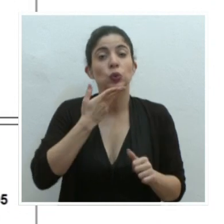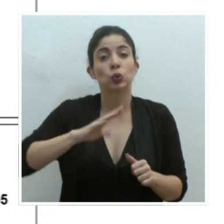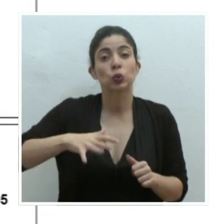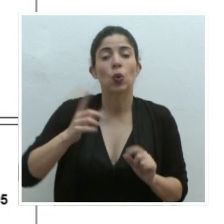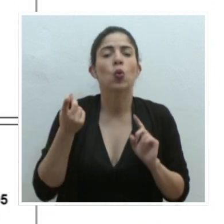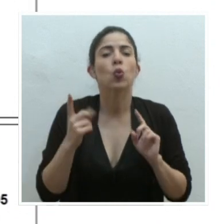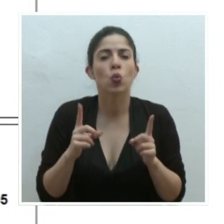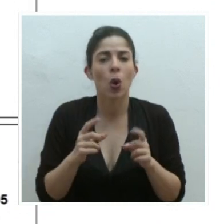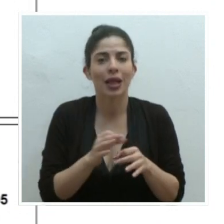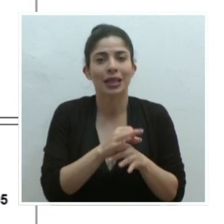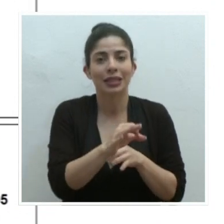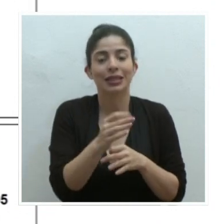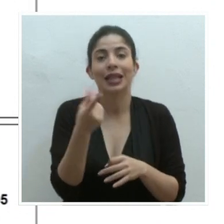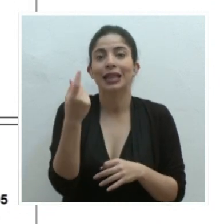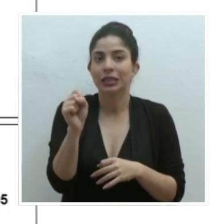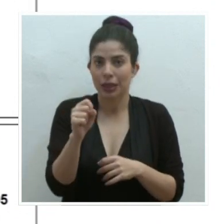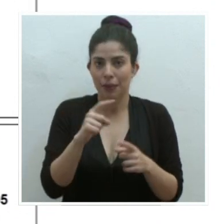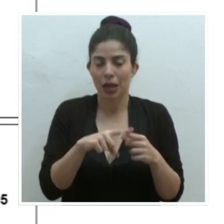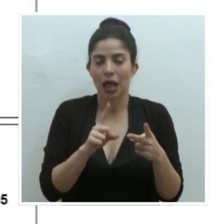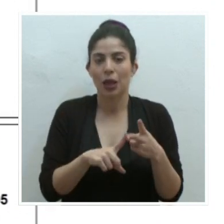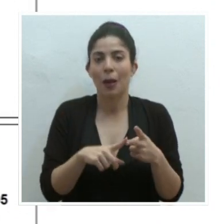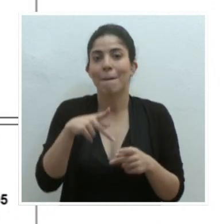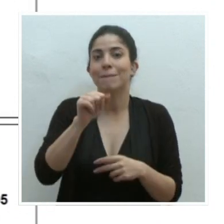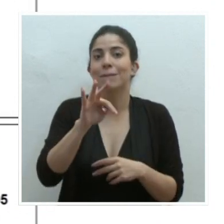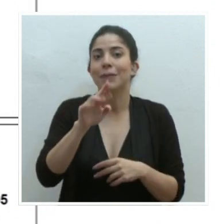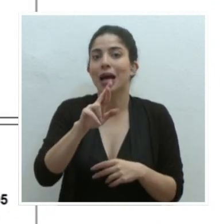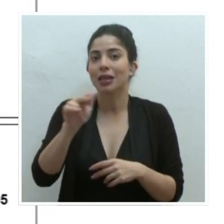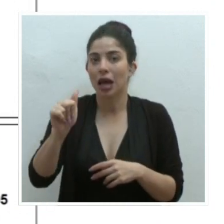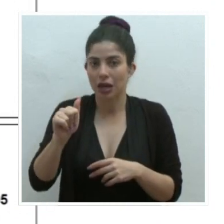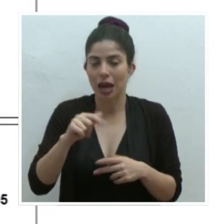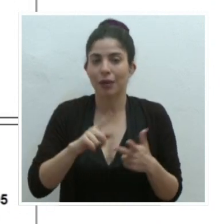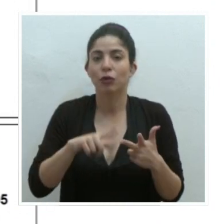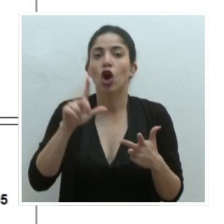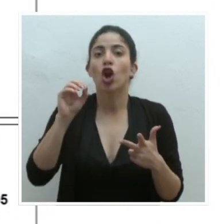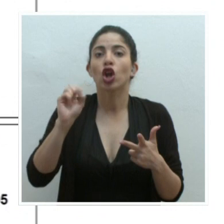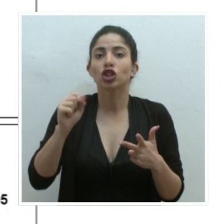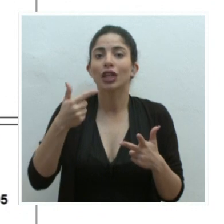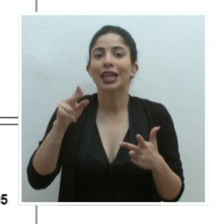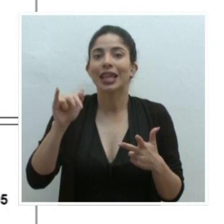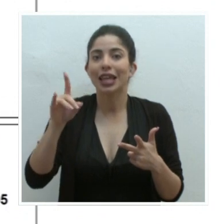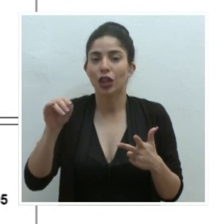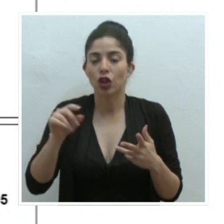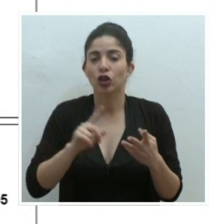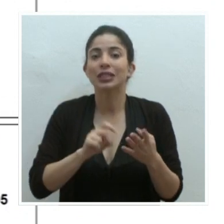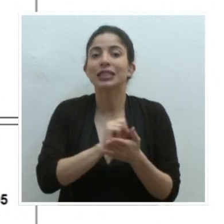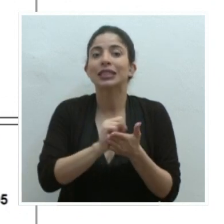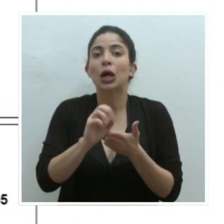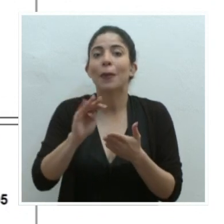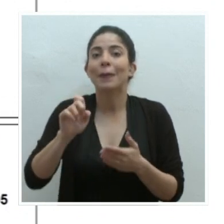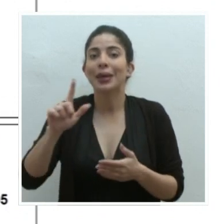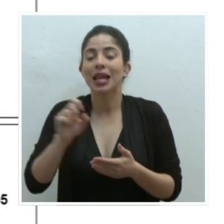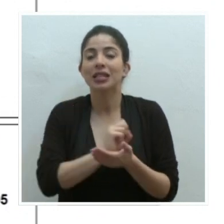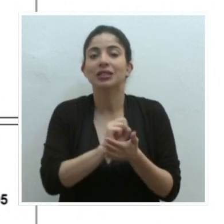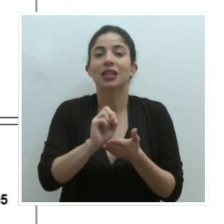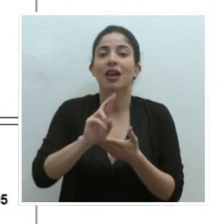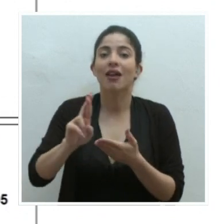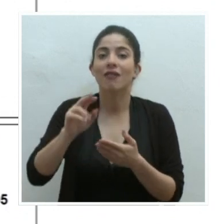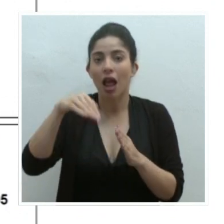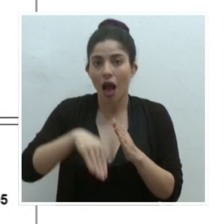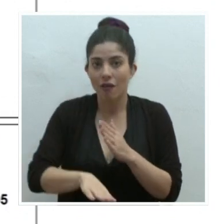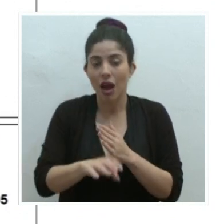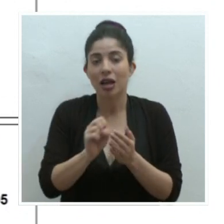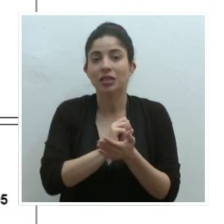los distritos de Desamparados, Patarrá, Los Guido, San Miguel, San Rafael Abajo,